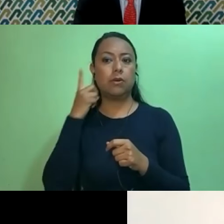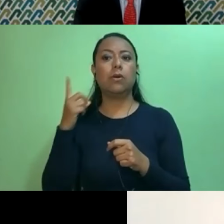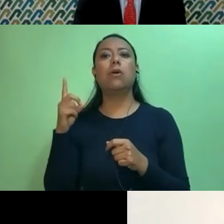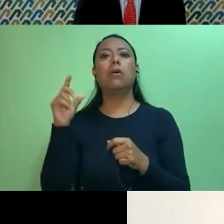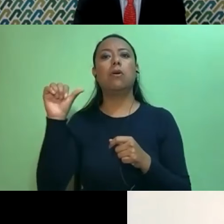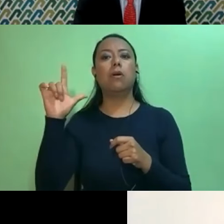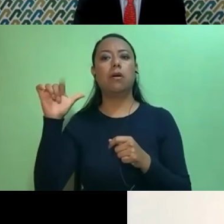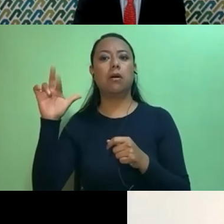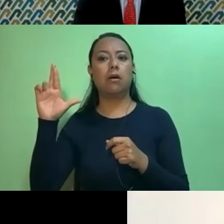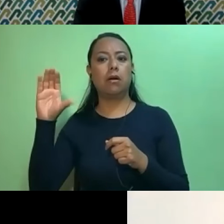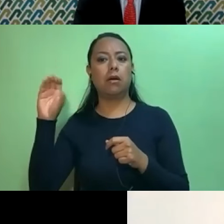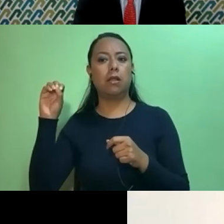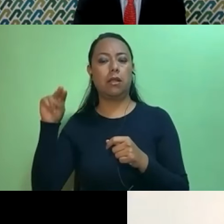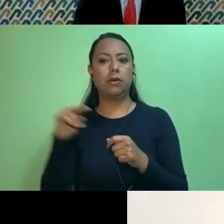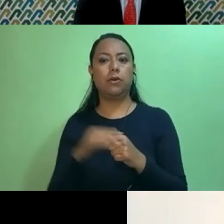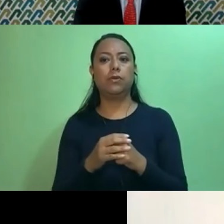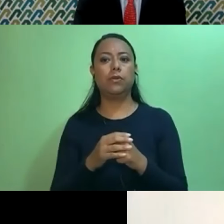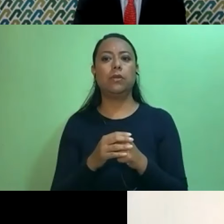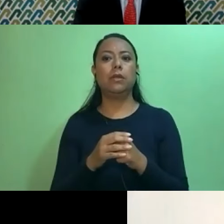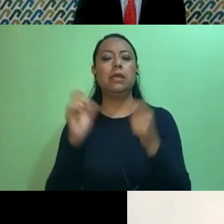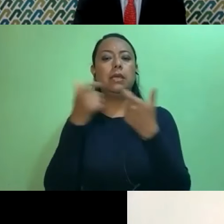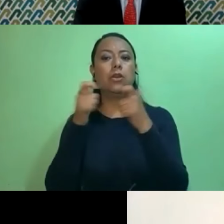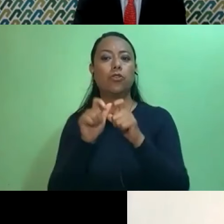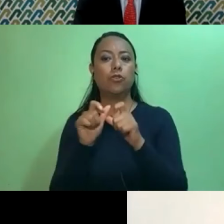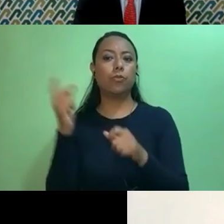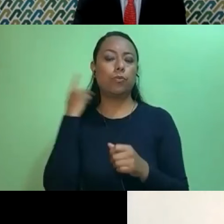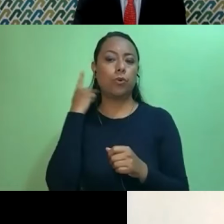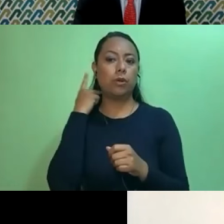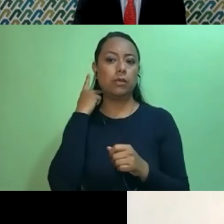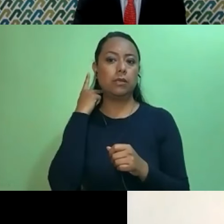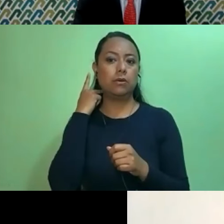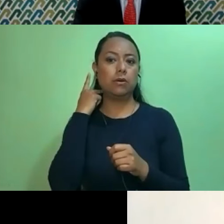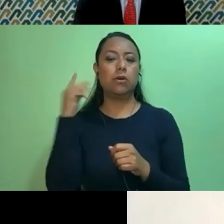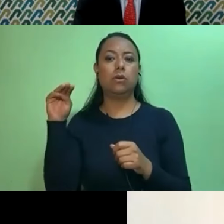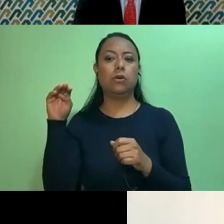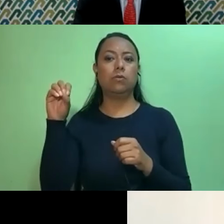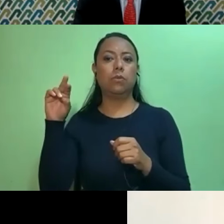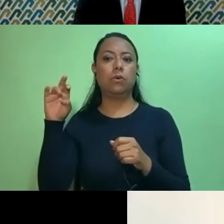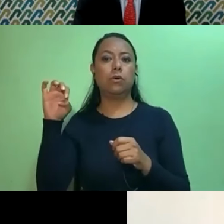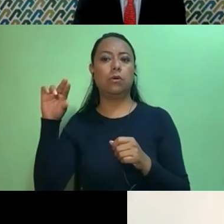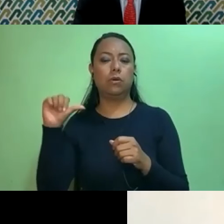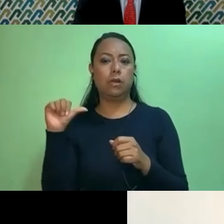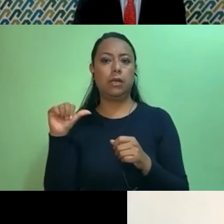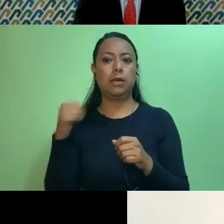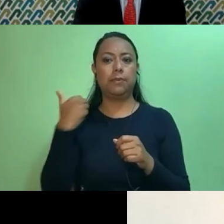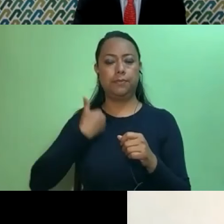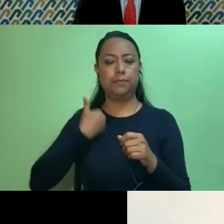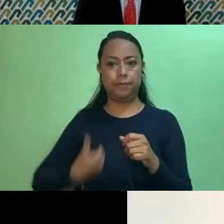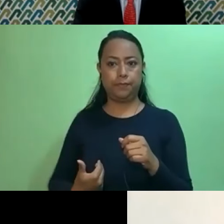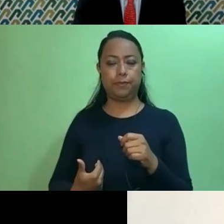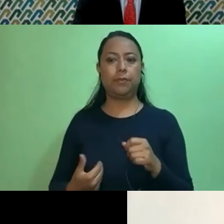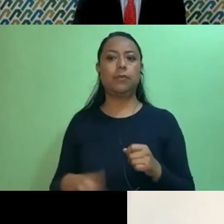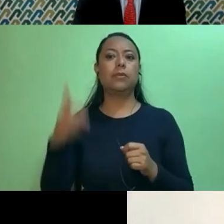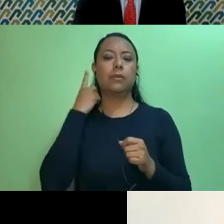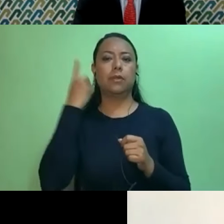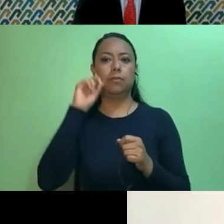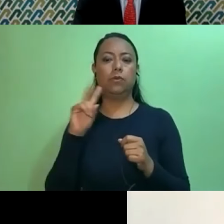Alarcón, y por el partido del Grupo Parlamentario de Morena, la de la Voz, diputada Valentina